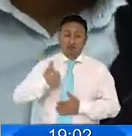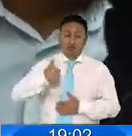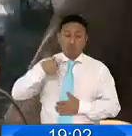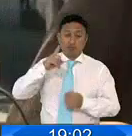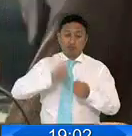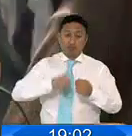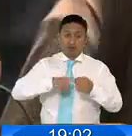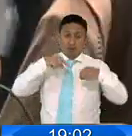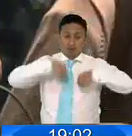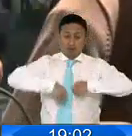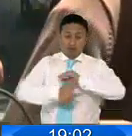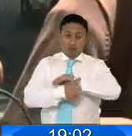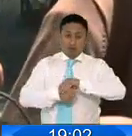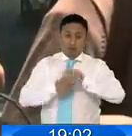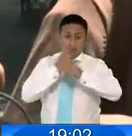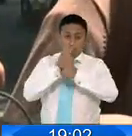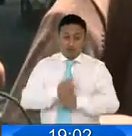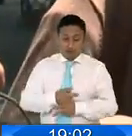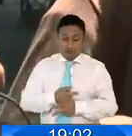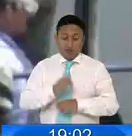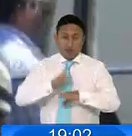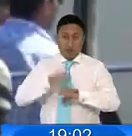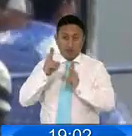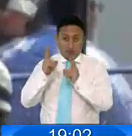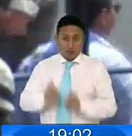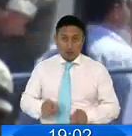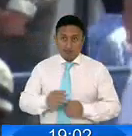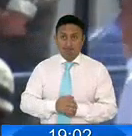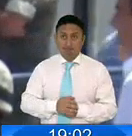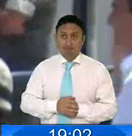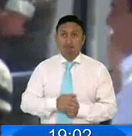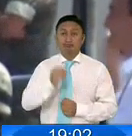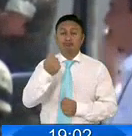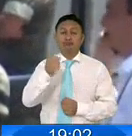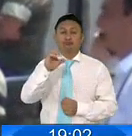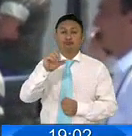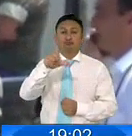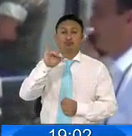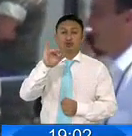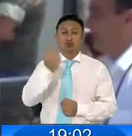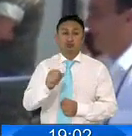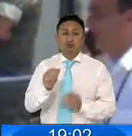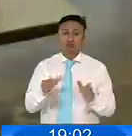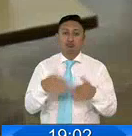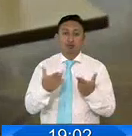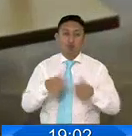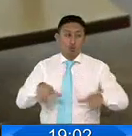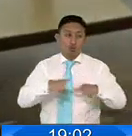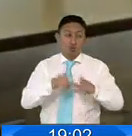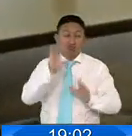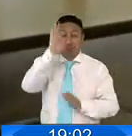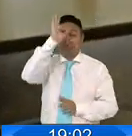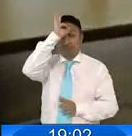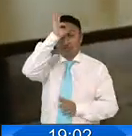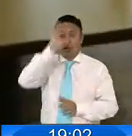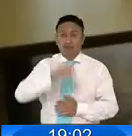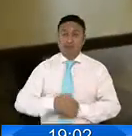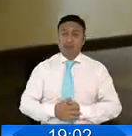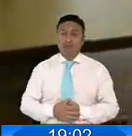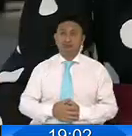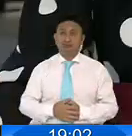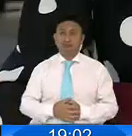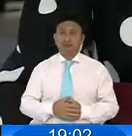Quito en calidad de huésped por razones humanitarias, y Walter Solís, quien se desconoce su paradero. Informó Javier